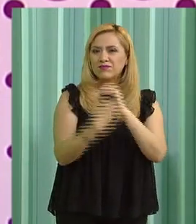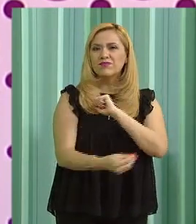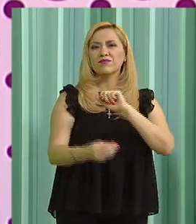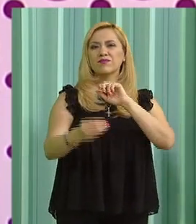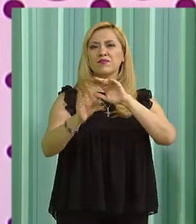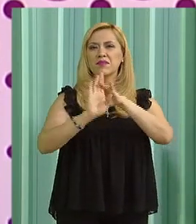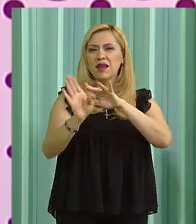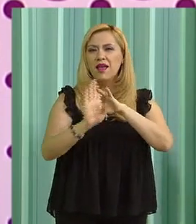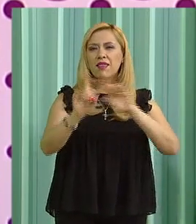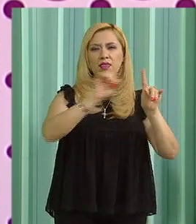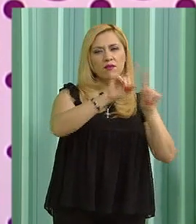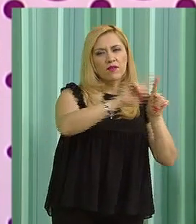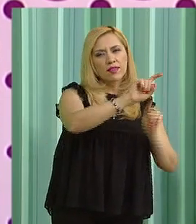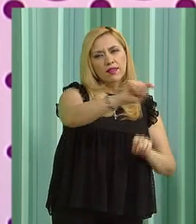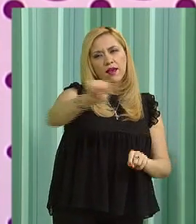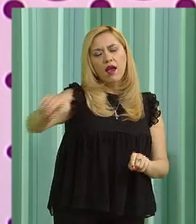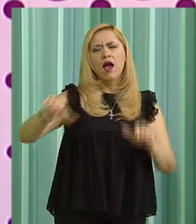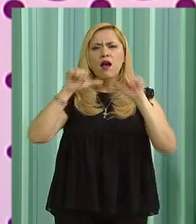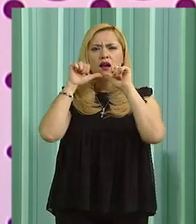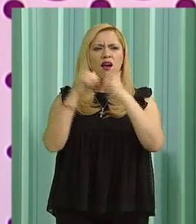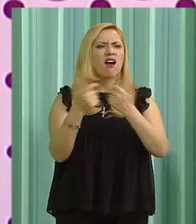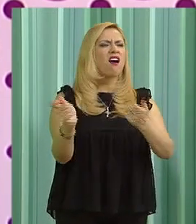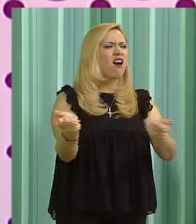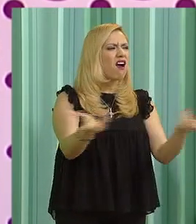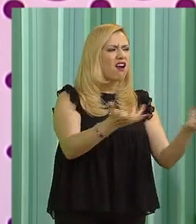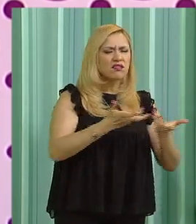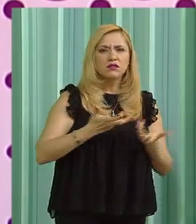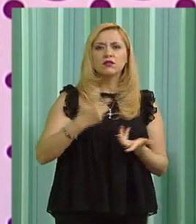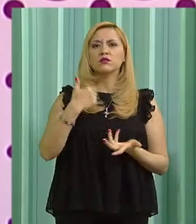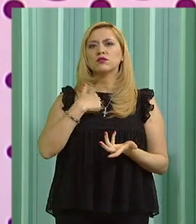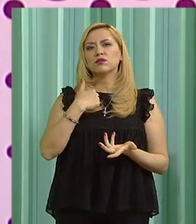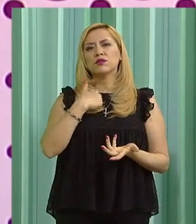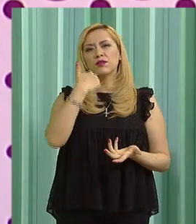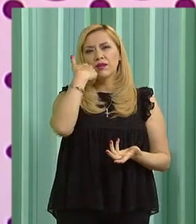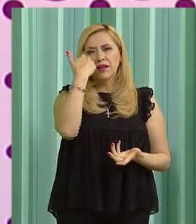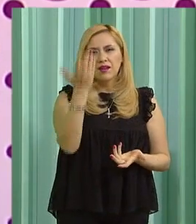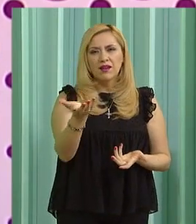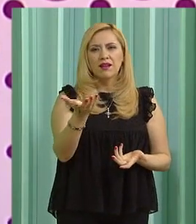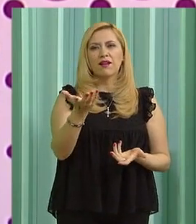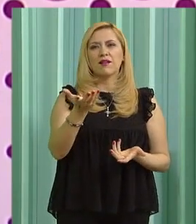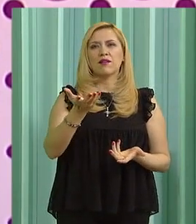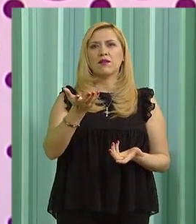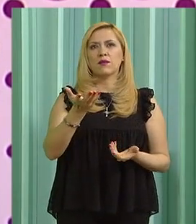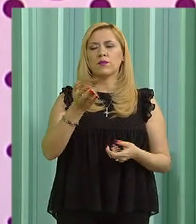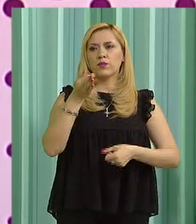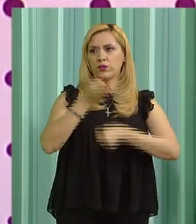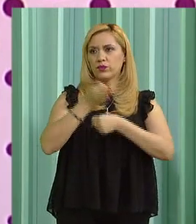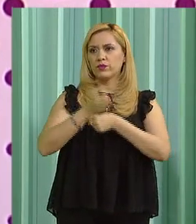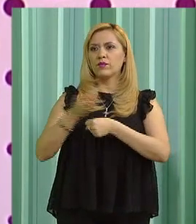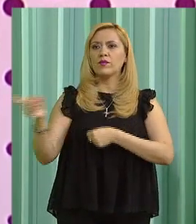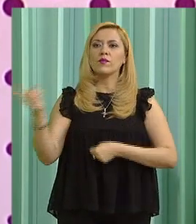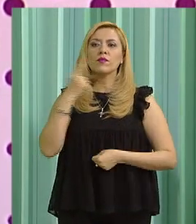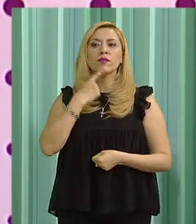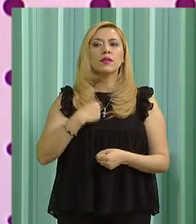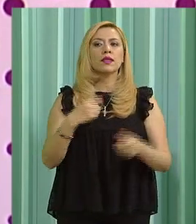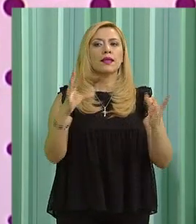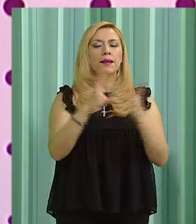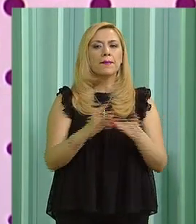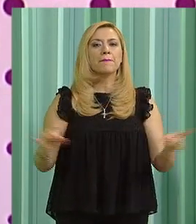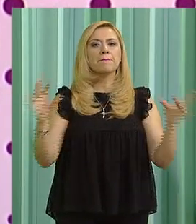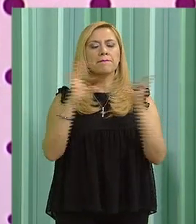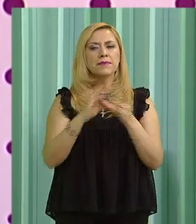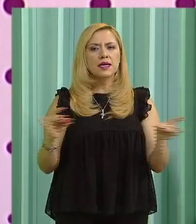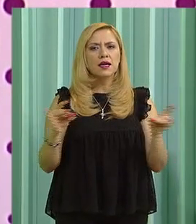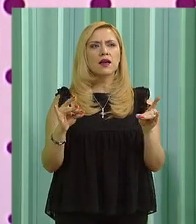migrante desde diferentes organizaciones. Me gustaría, ahora que ya Víctor en el bloque anterior nos explicaba un